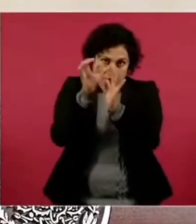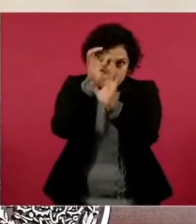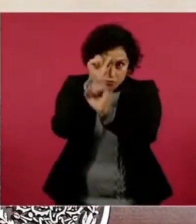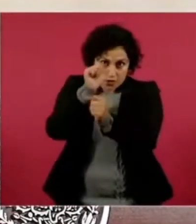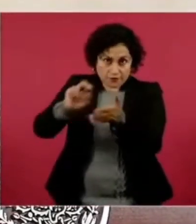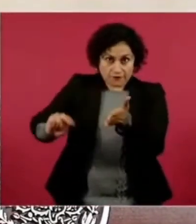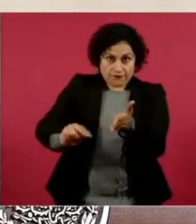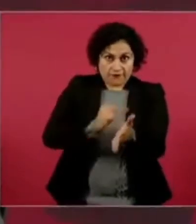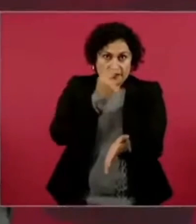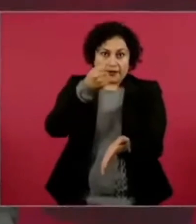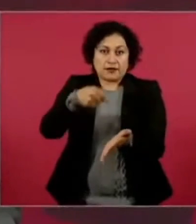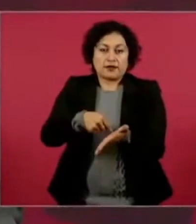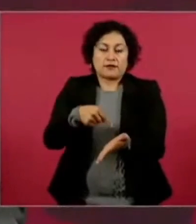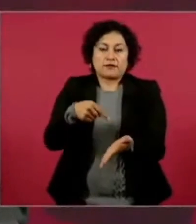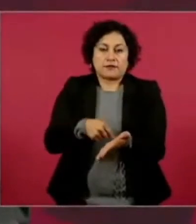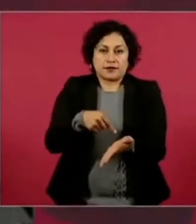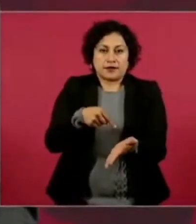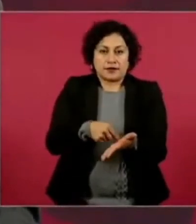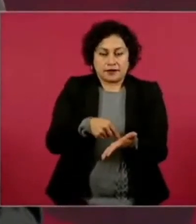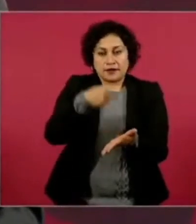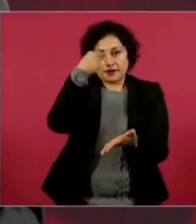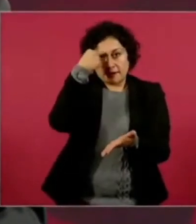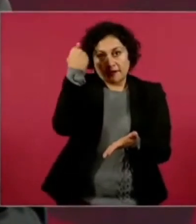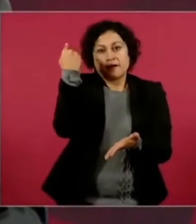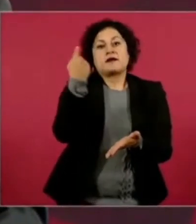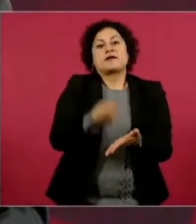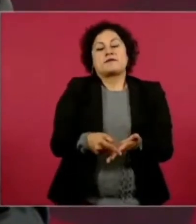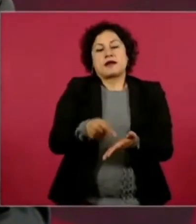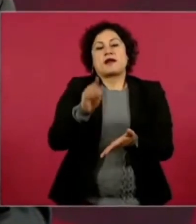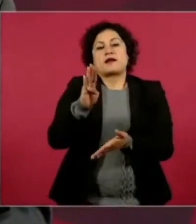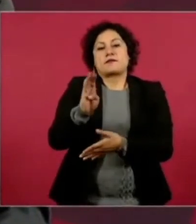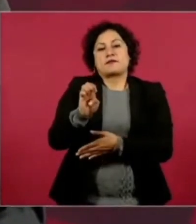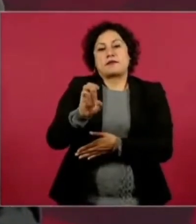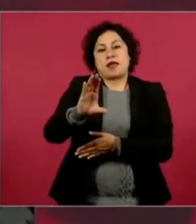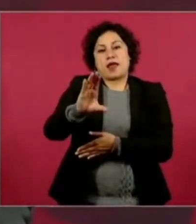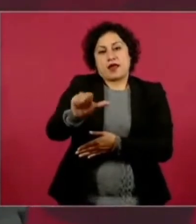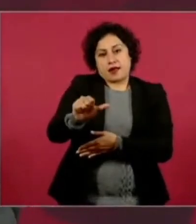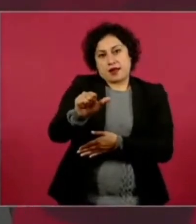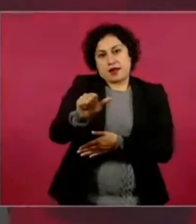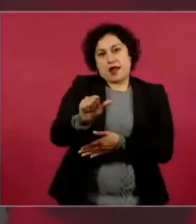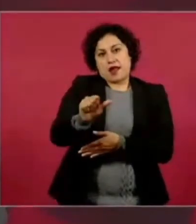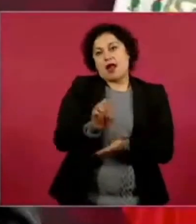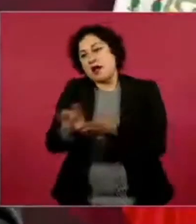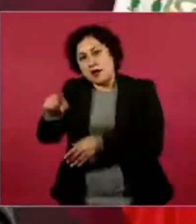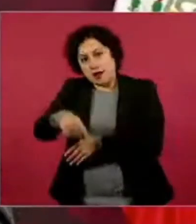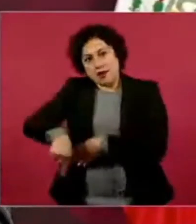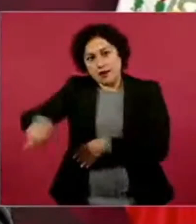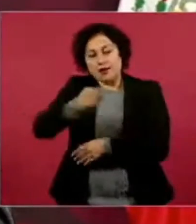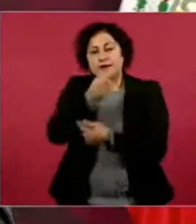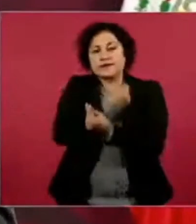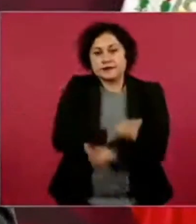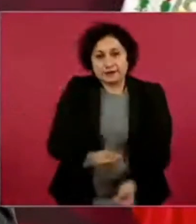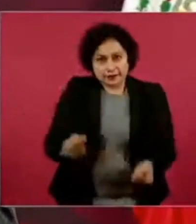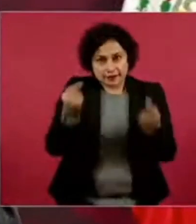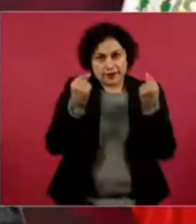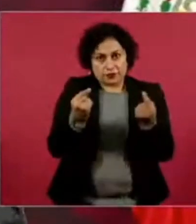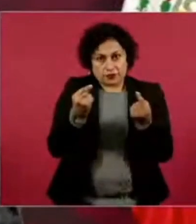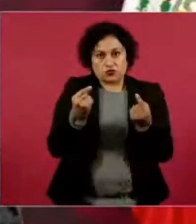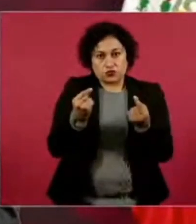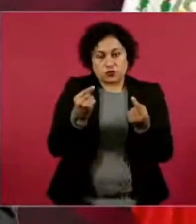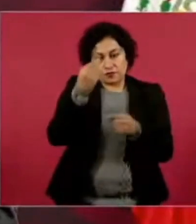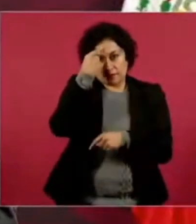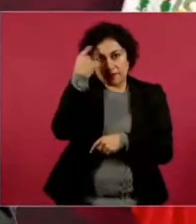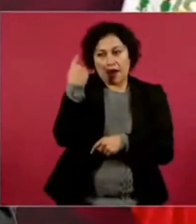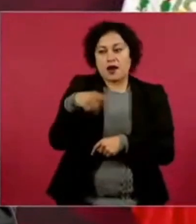y se les da una beca a las niñas, a los niños, para que reciban su